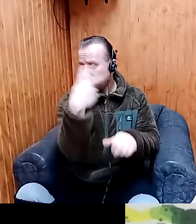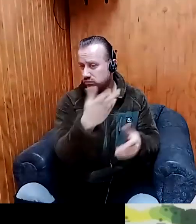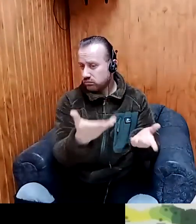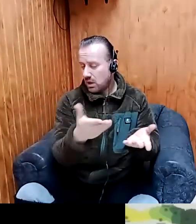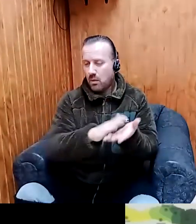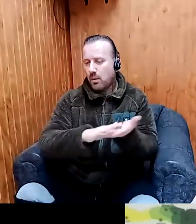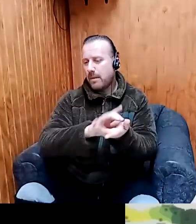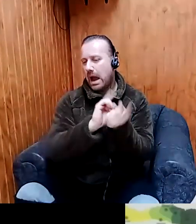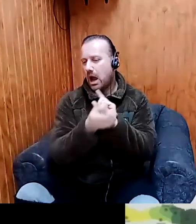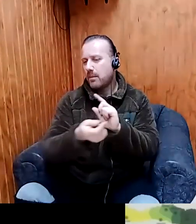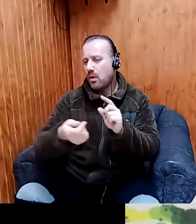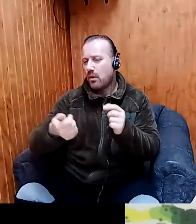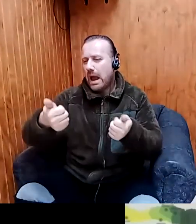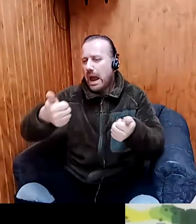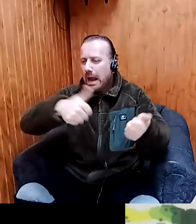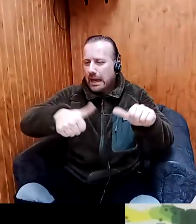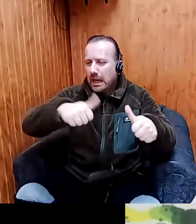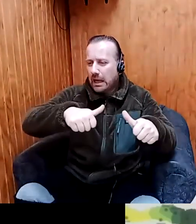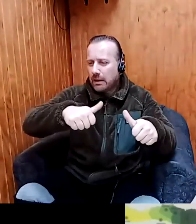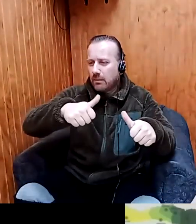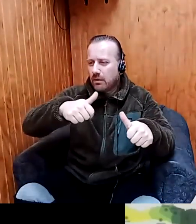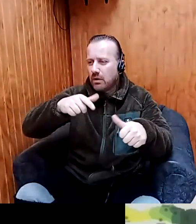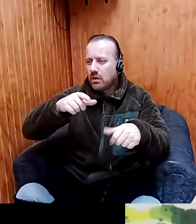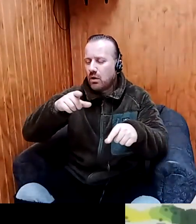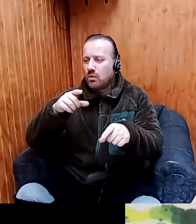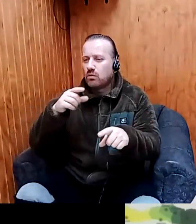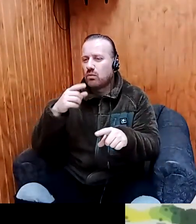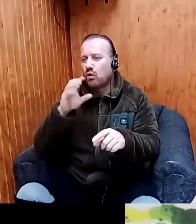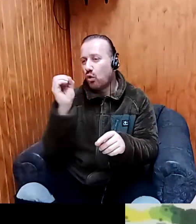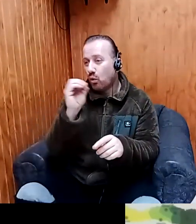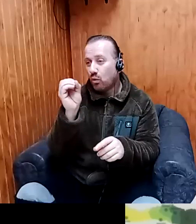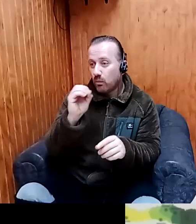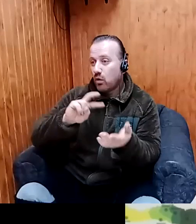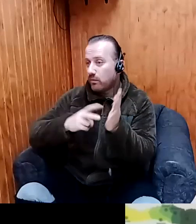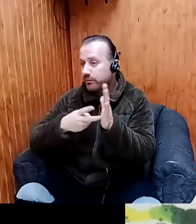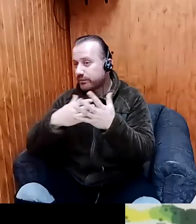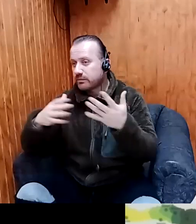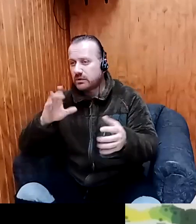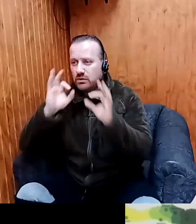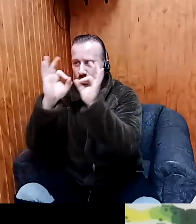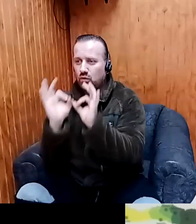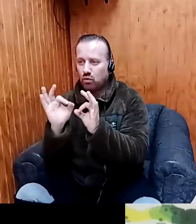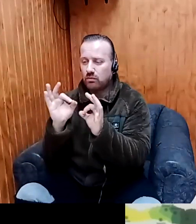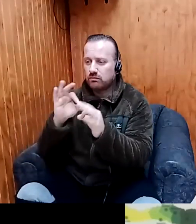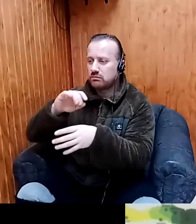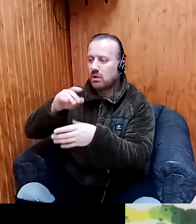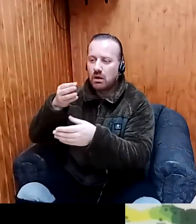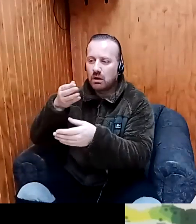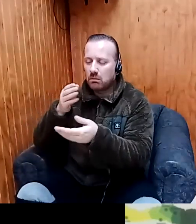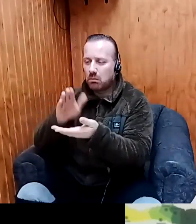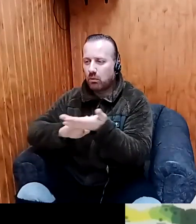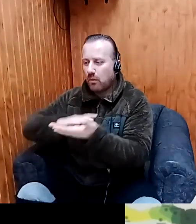químico, las leyes de Newton, o los problemas más cotidianos, ¿no? La cocina, la cosmética, la